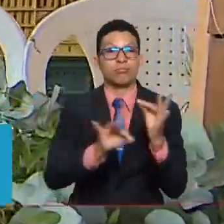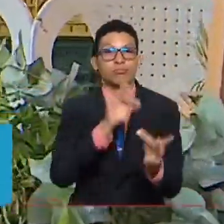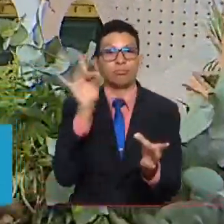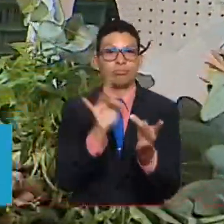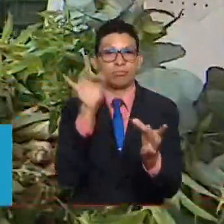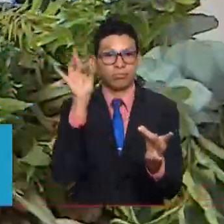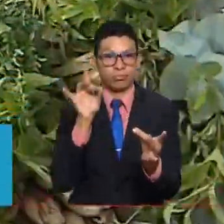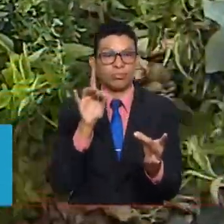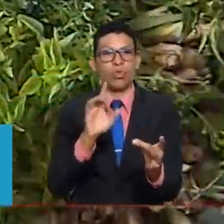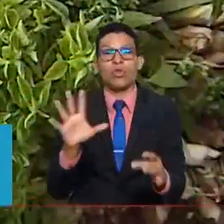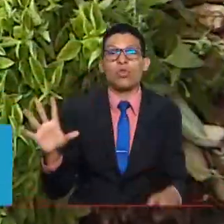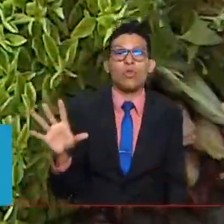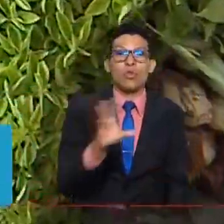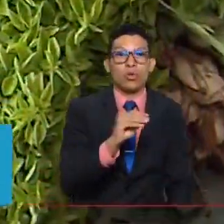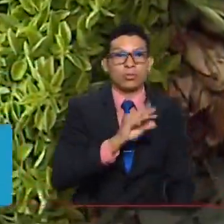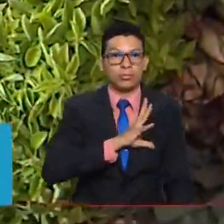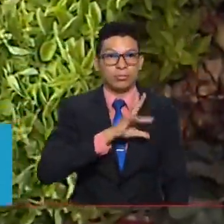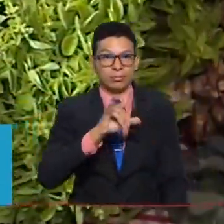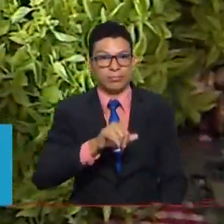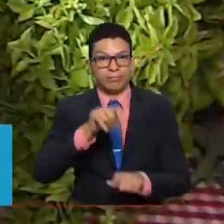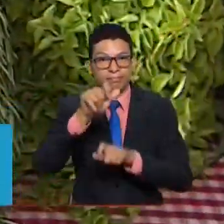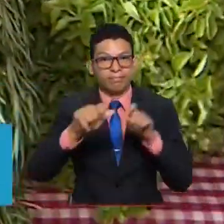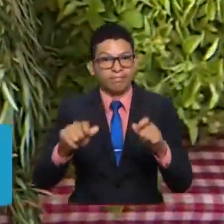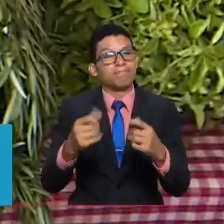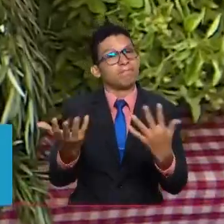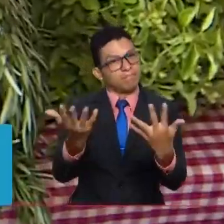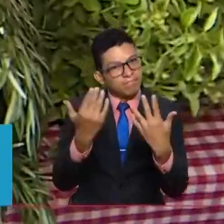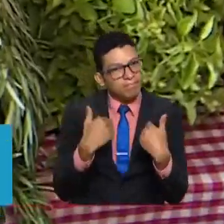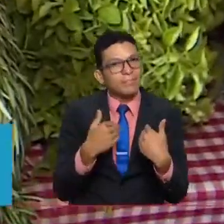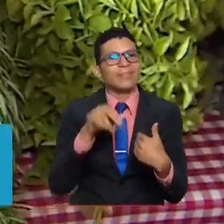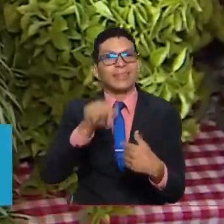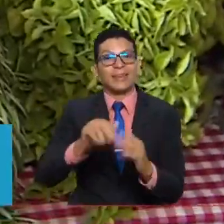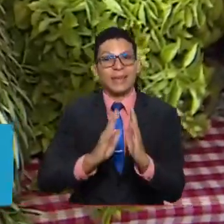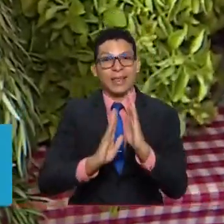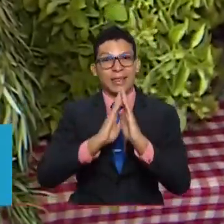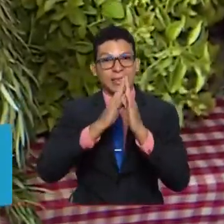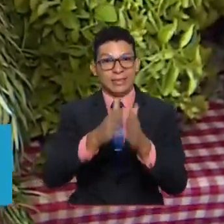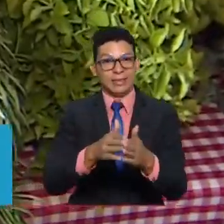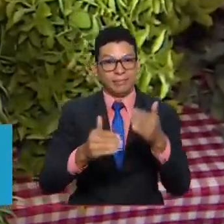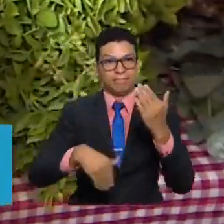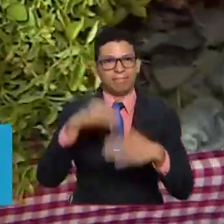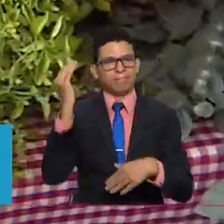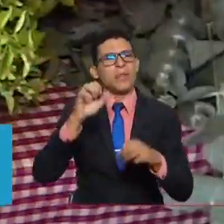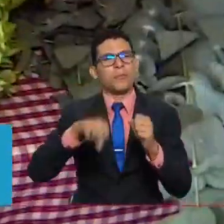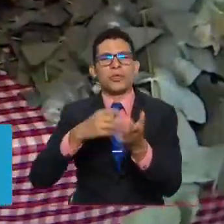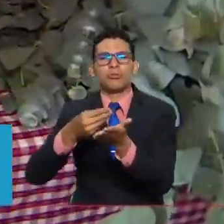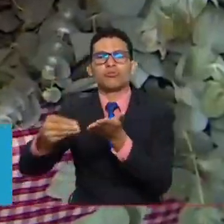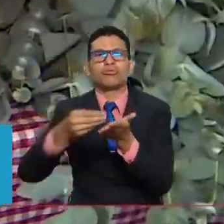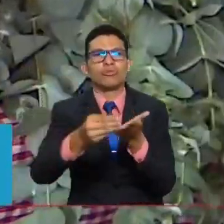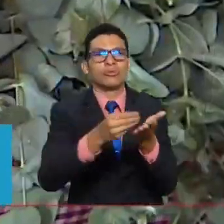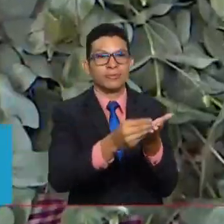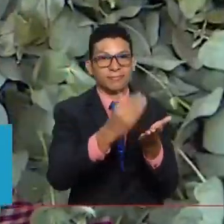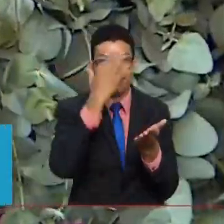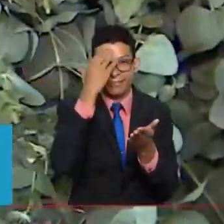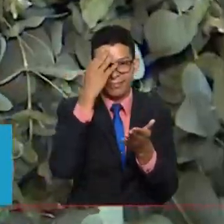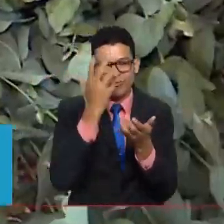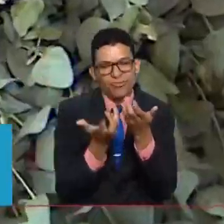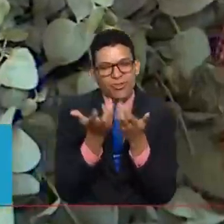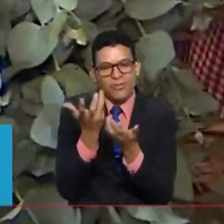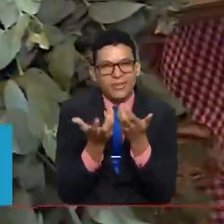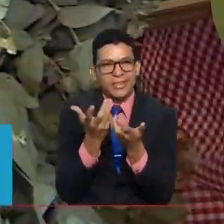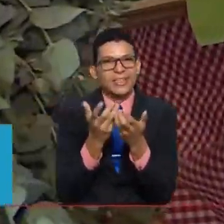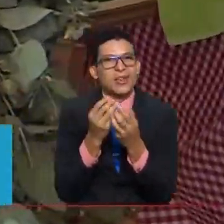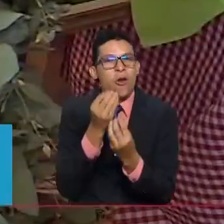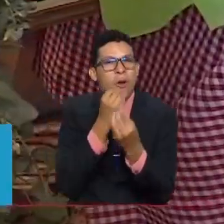todos los caleños se acerquen, a propósito de que hoy inicia diciembre, para comprar sus productos para realizar las recetas